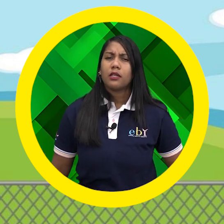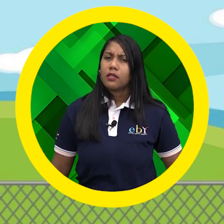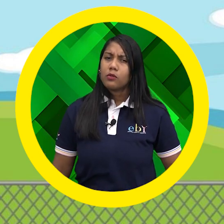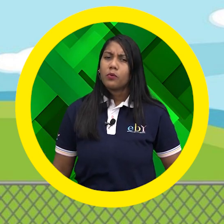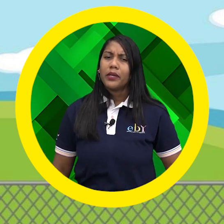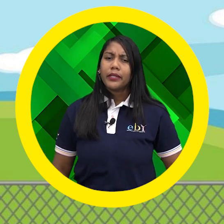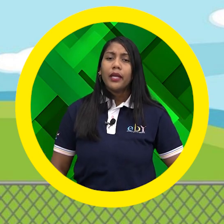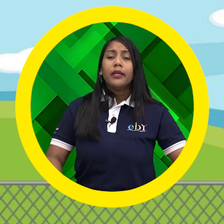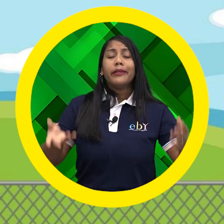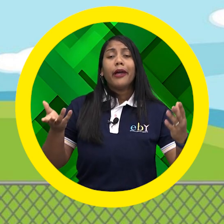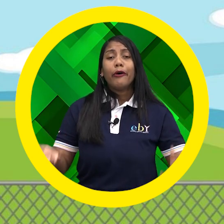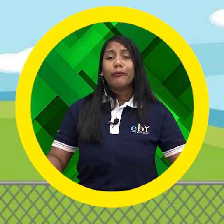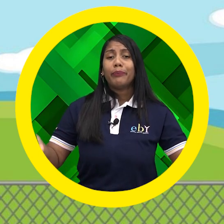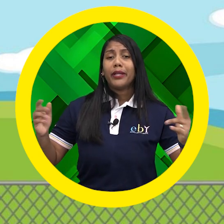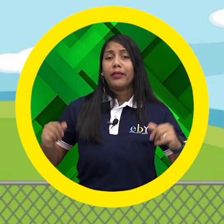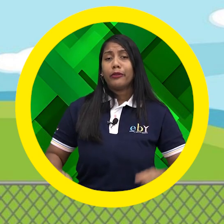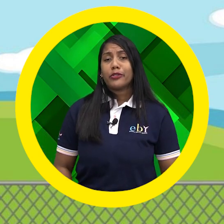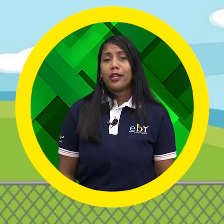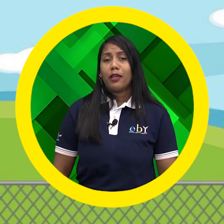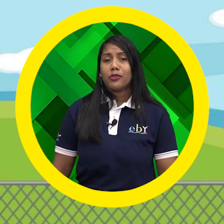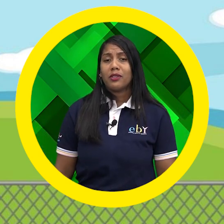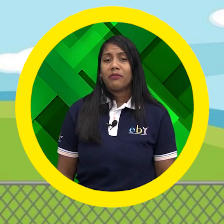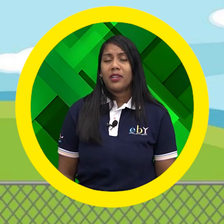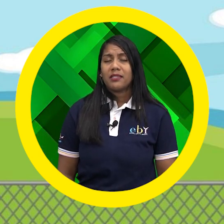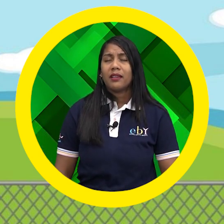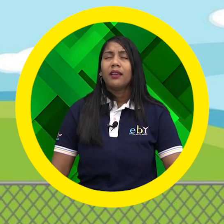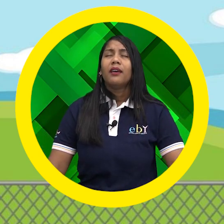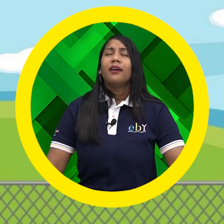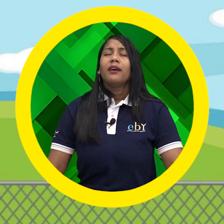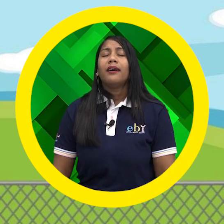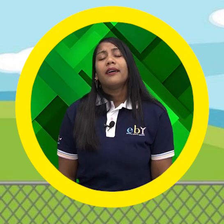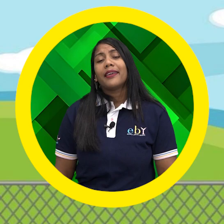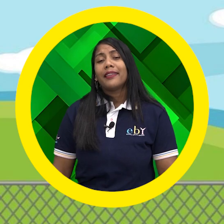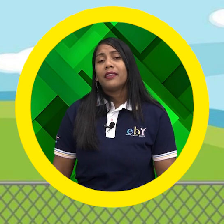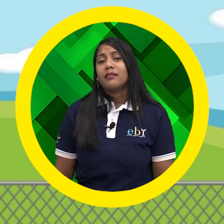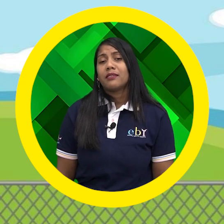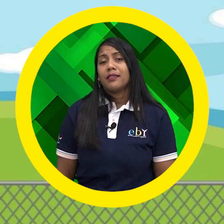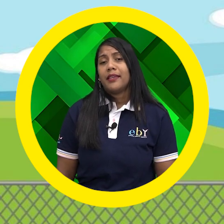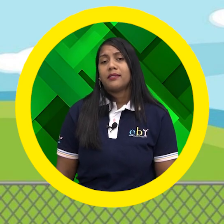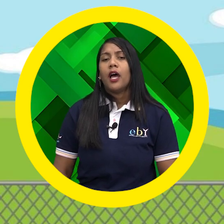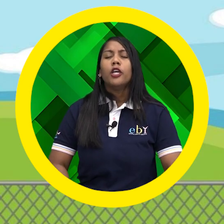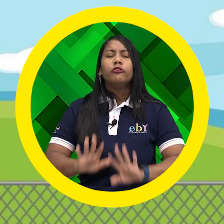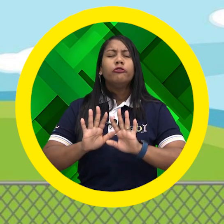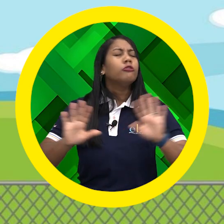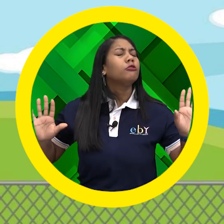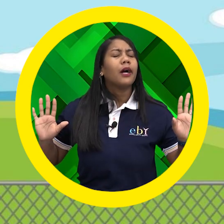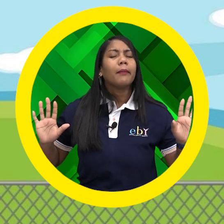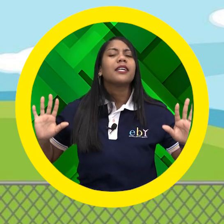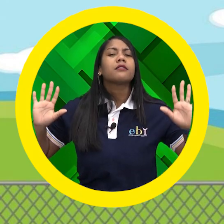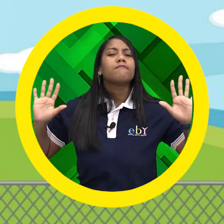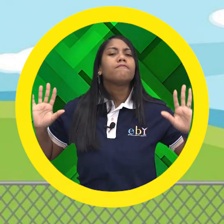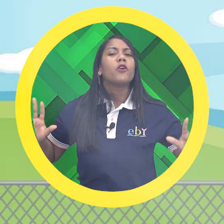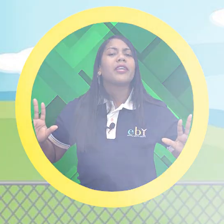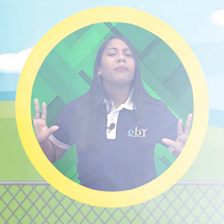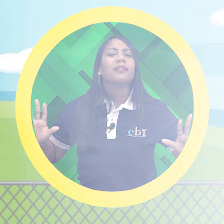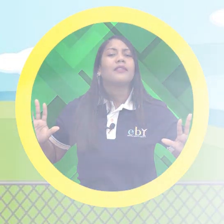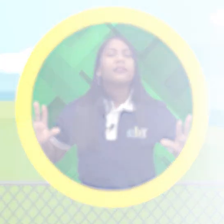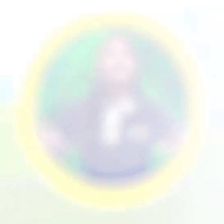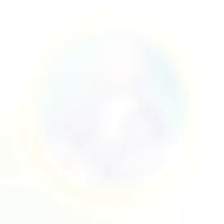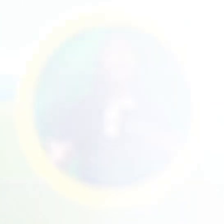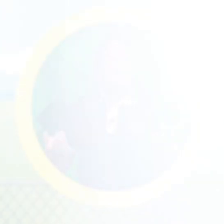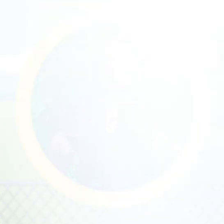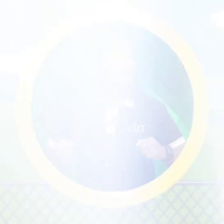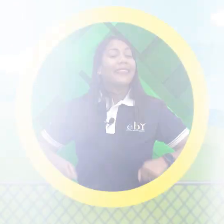miedo de ser descubierta y aún perdidos helados de fresa Ay Qué tristeza nunca más voy a